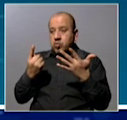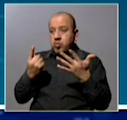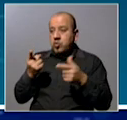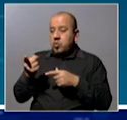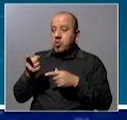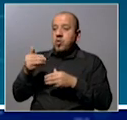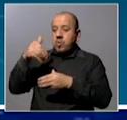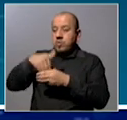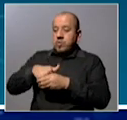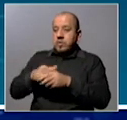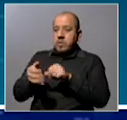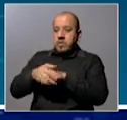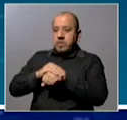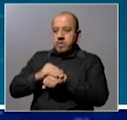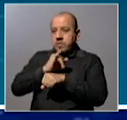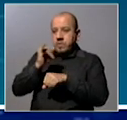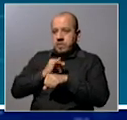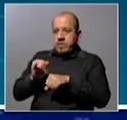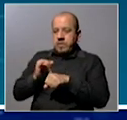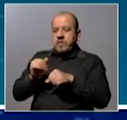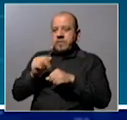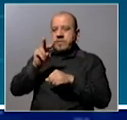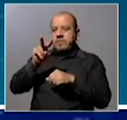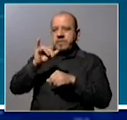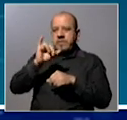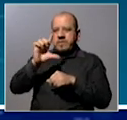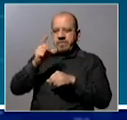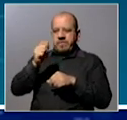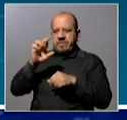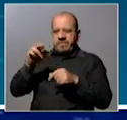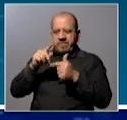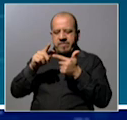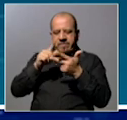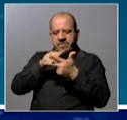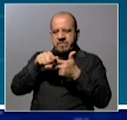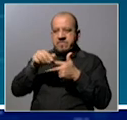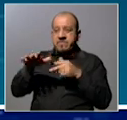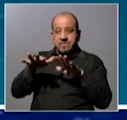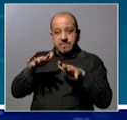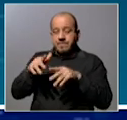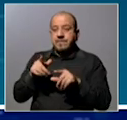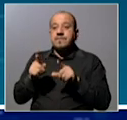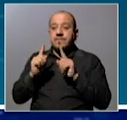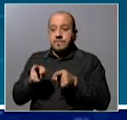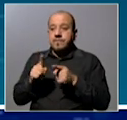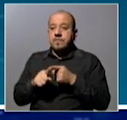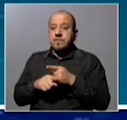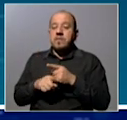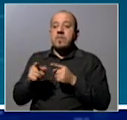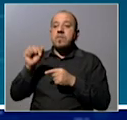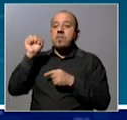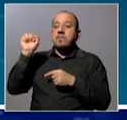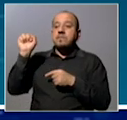apoya a Martínez. Si vemos a Villar, vemos que también es bastante parecido, ¿no? Una